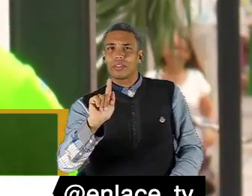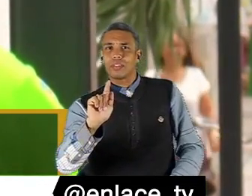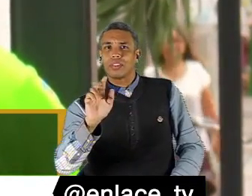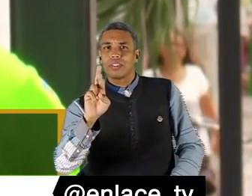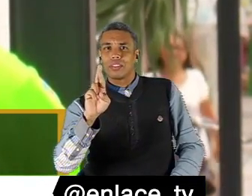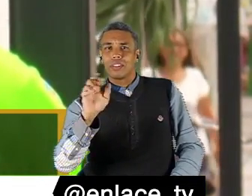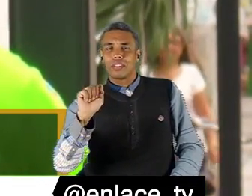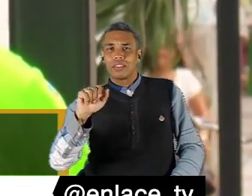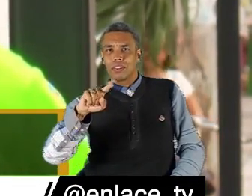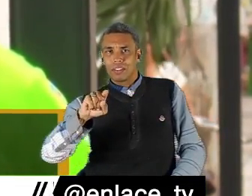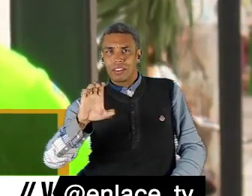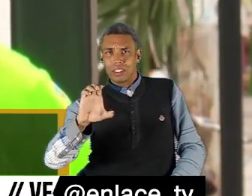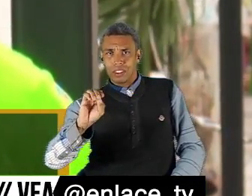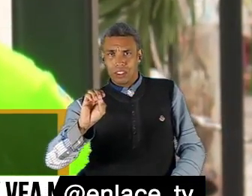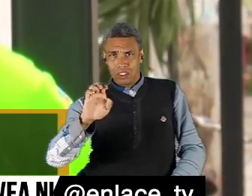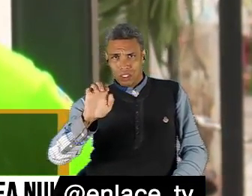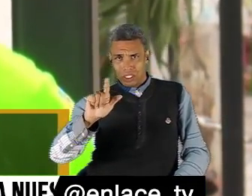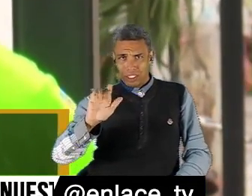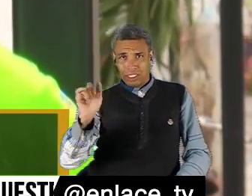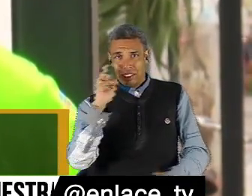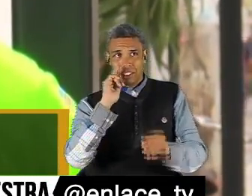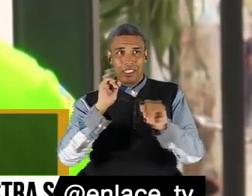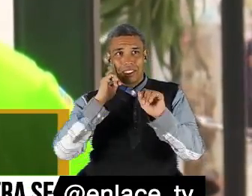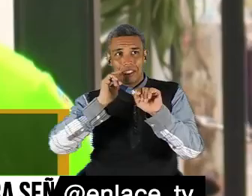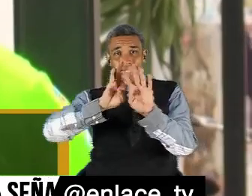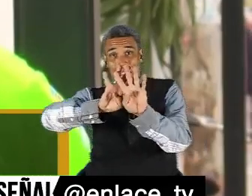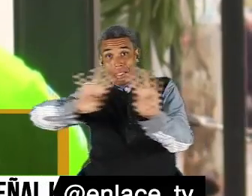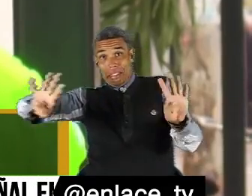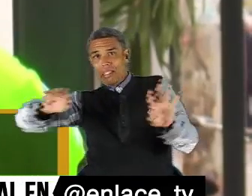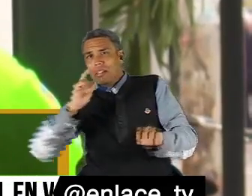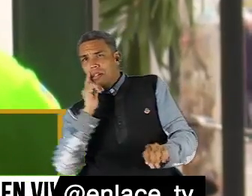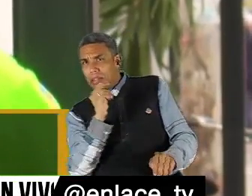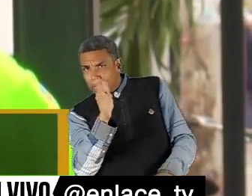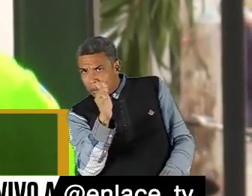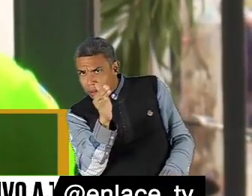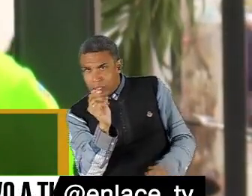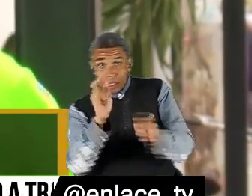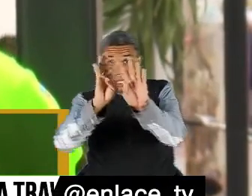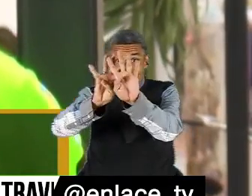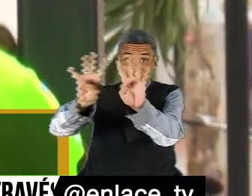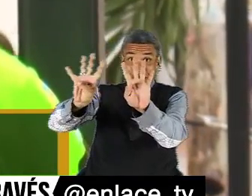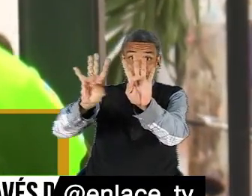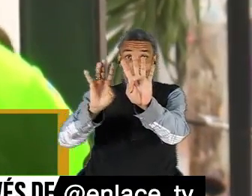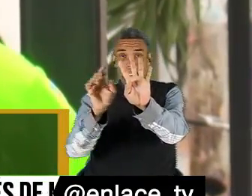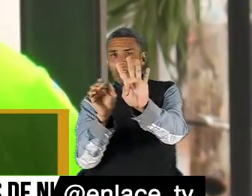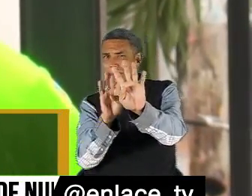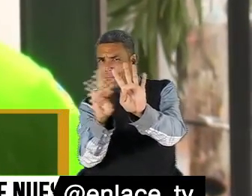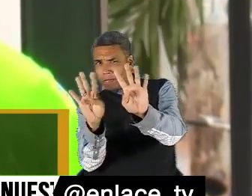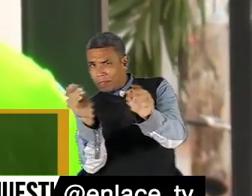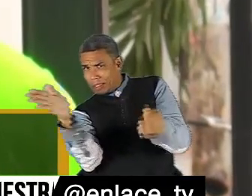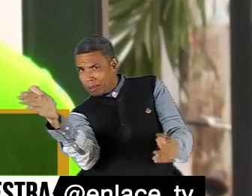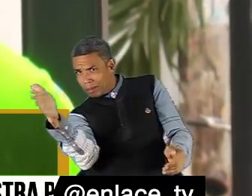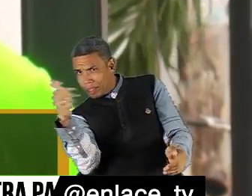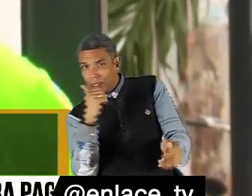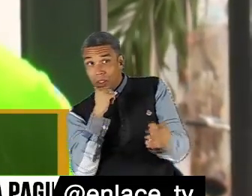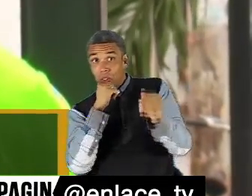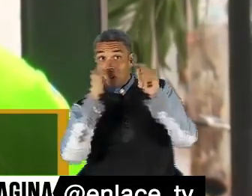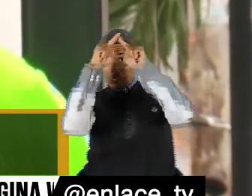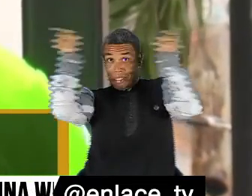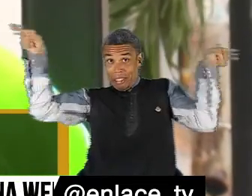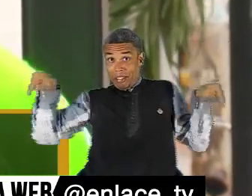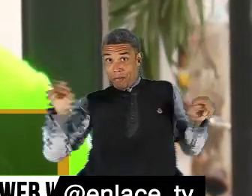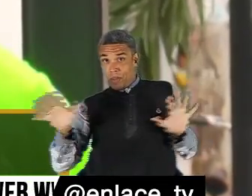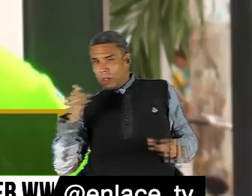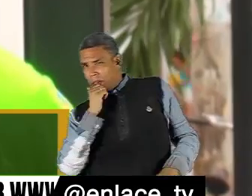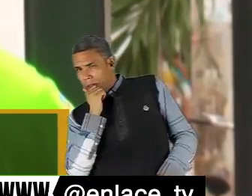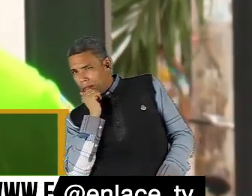paz descanse, yo formo la barrera y me voló la barrera y el jugador, todo jugador que lee la jugada, yo la leí y